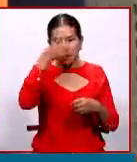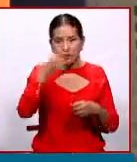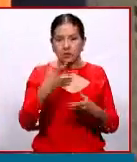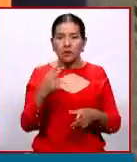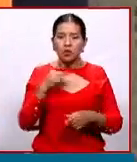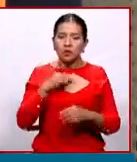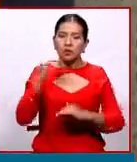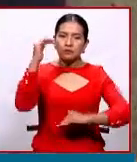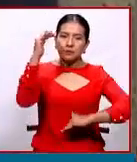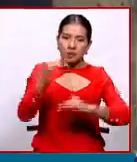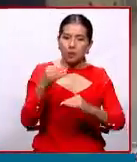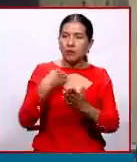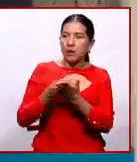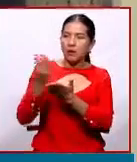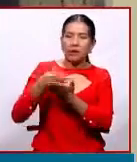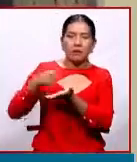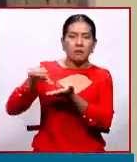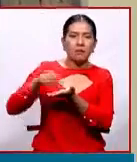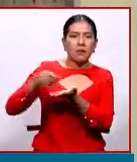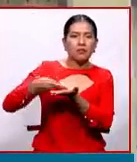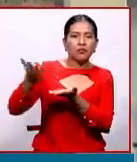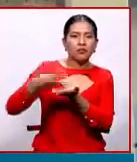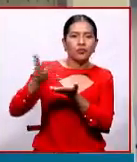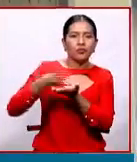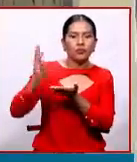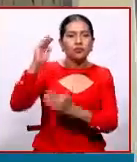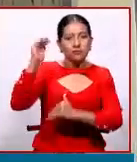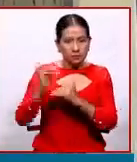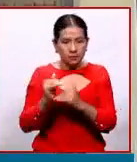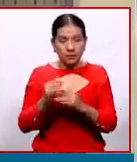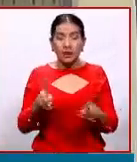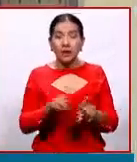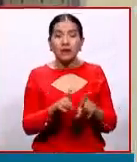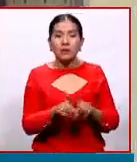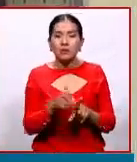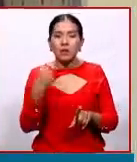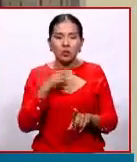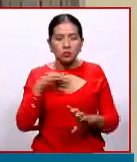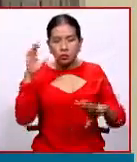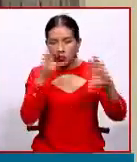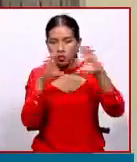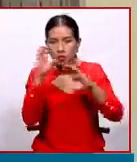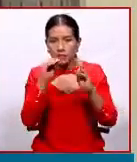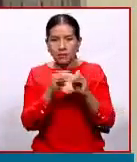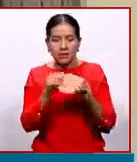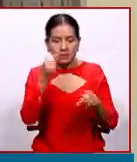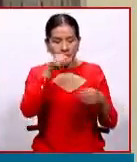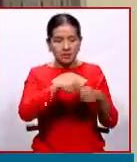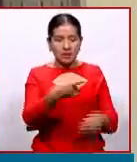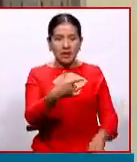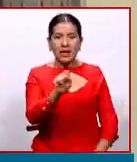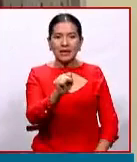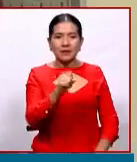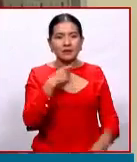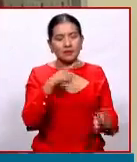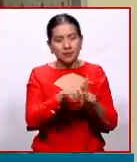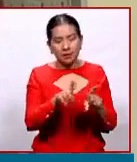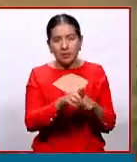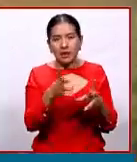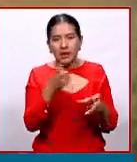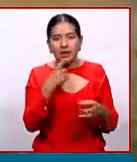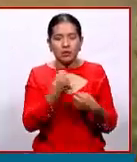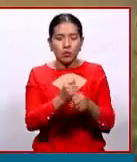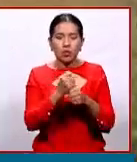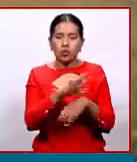lado en proyectos de perforación de pozos petrolíferos, también estamos buscando a través del gas natural poder incrementar la producción de